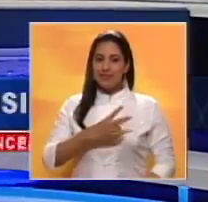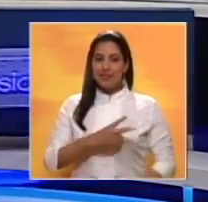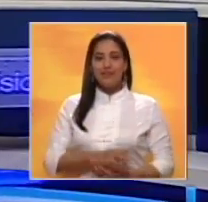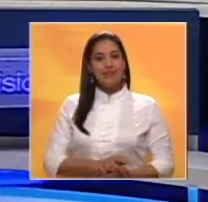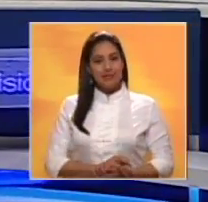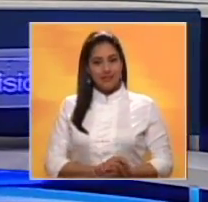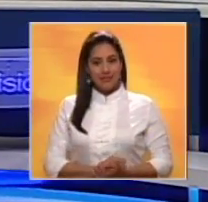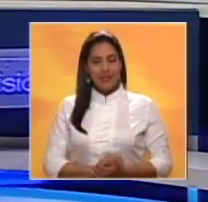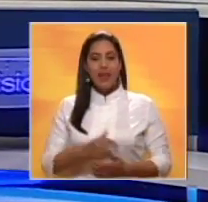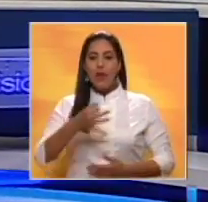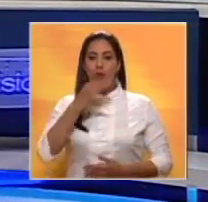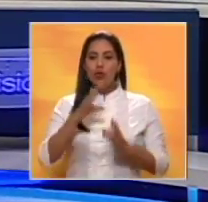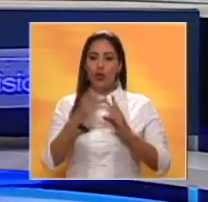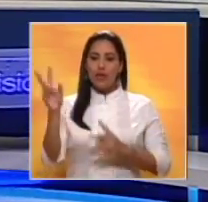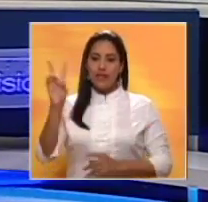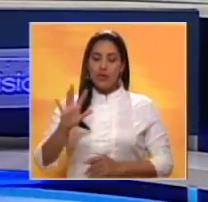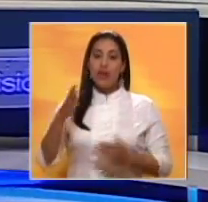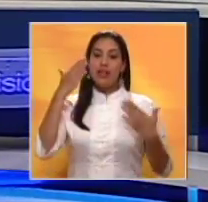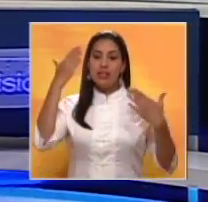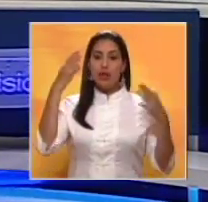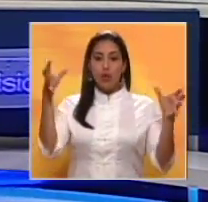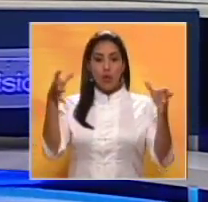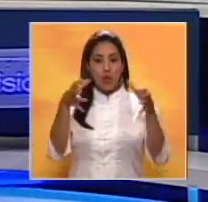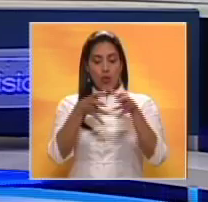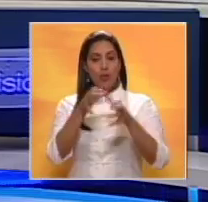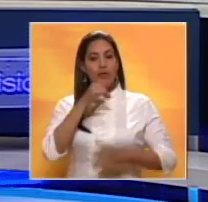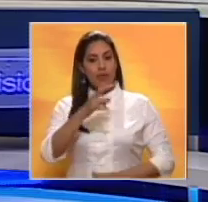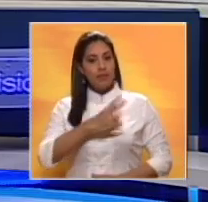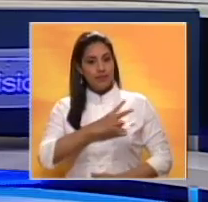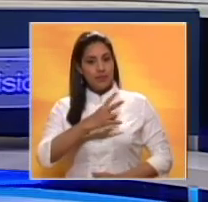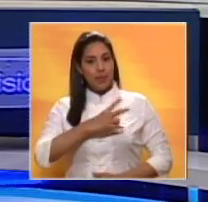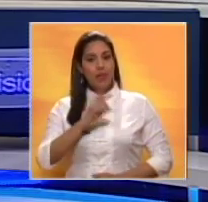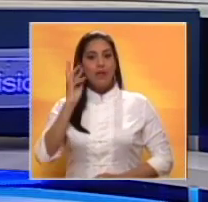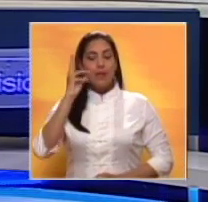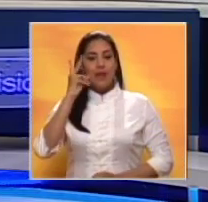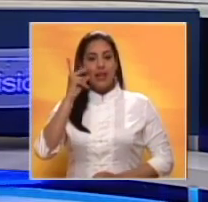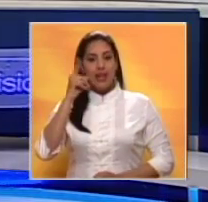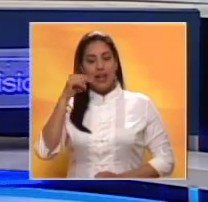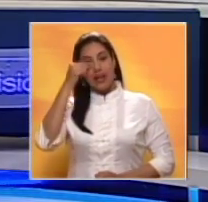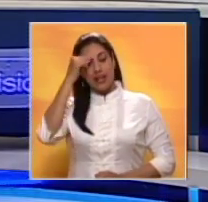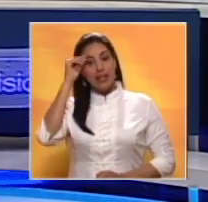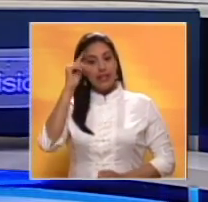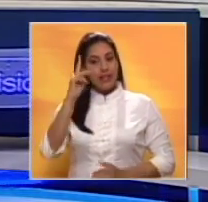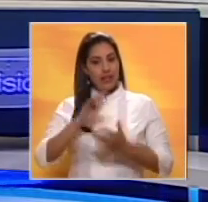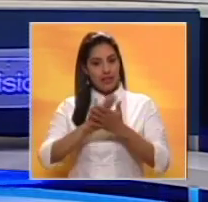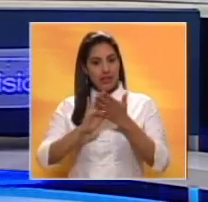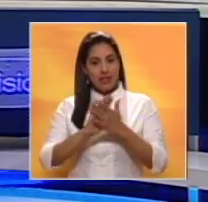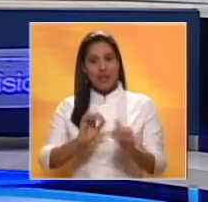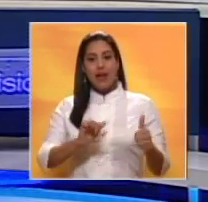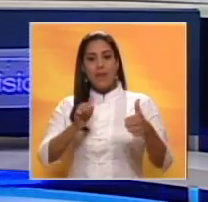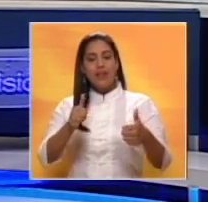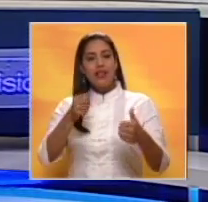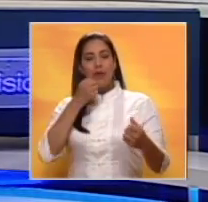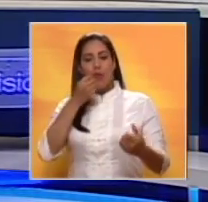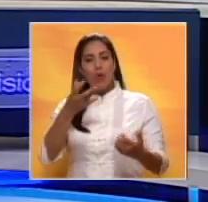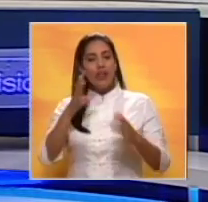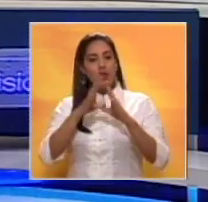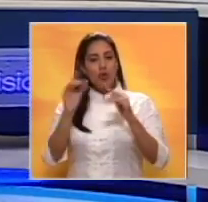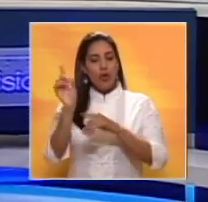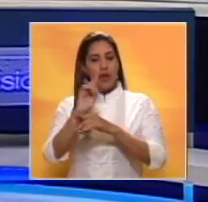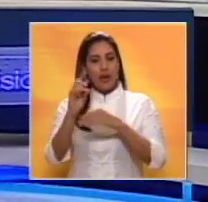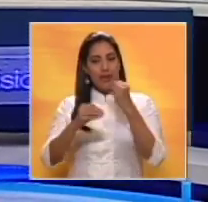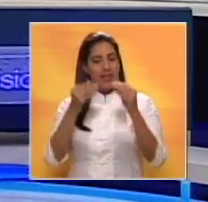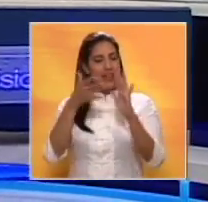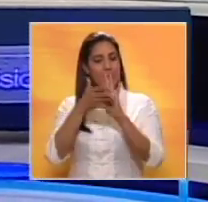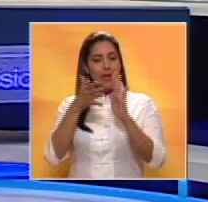Noticiero Venevisión. Muy buenas tardes, Venezuela. Les saludamos en nombre del equipo de Noticiero Venevisión, Milagros Zambrano y esta servidora, Endrina Yepes. Comenzamos de